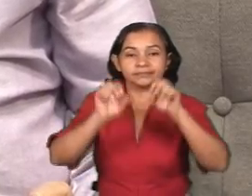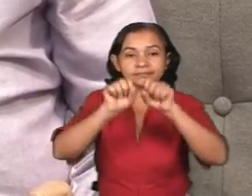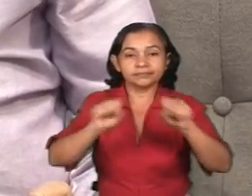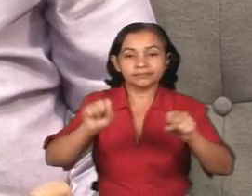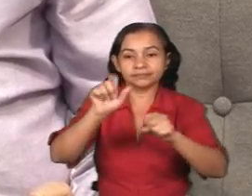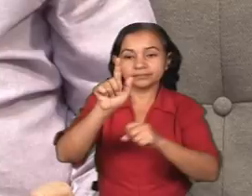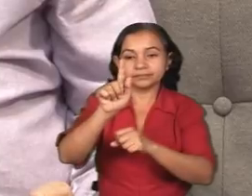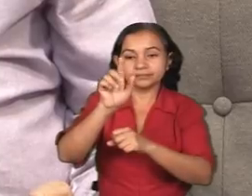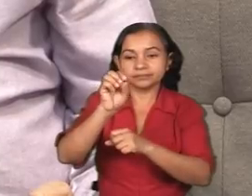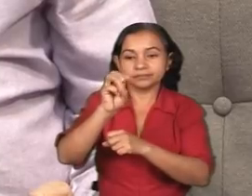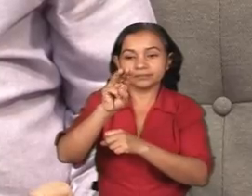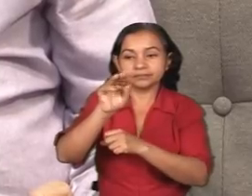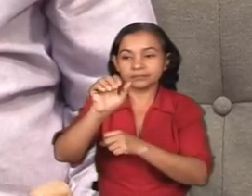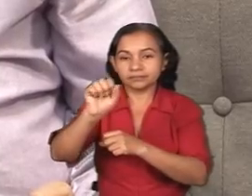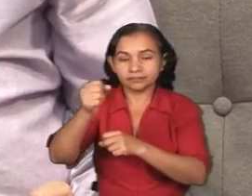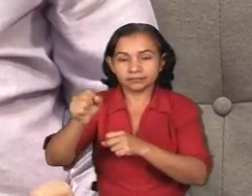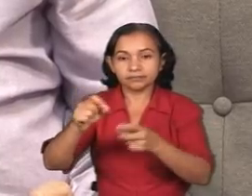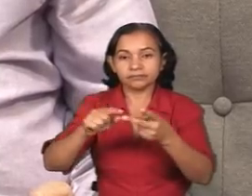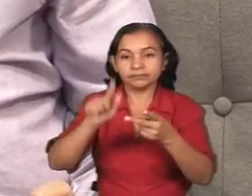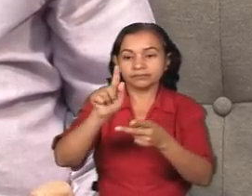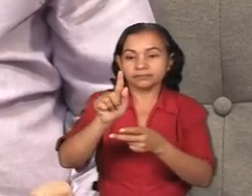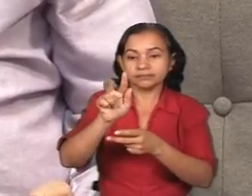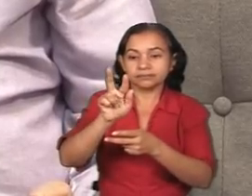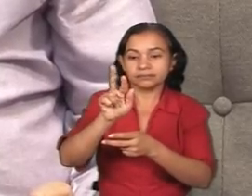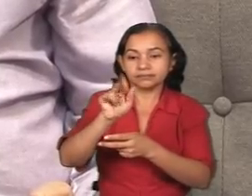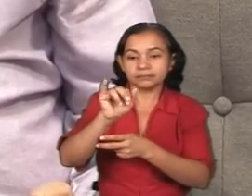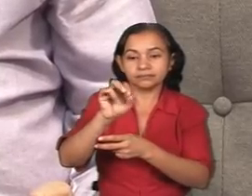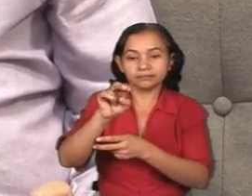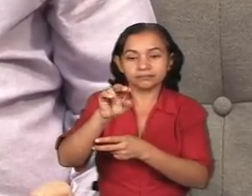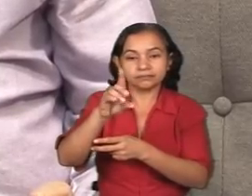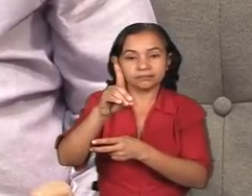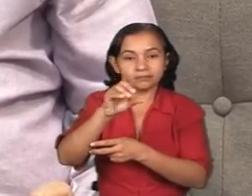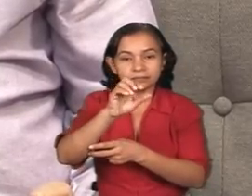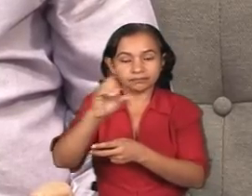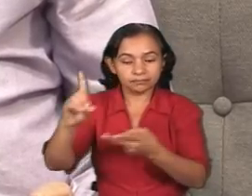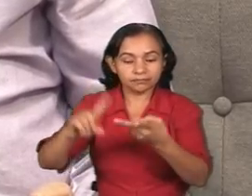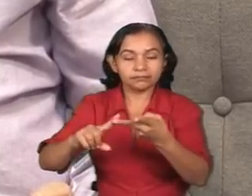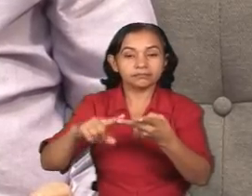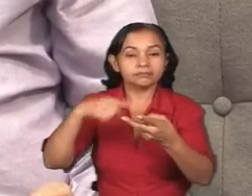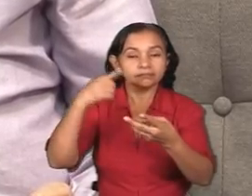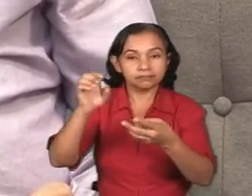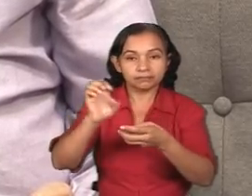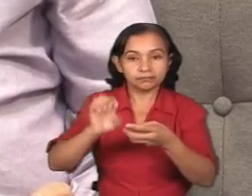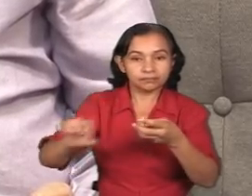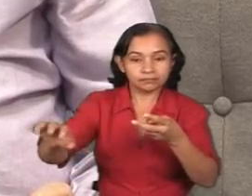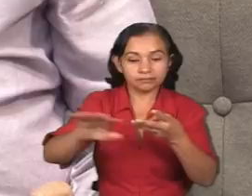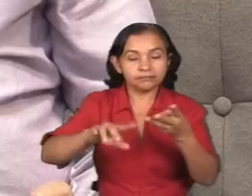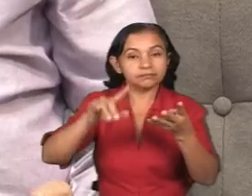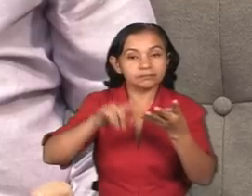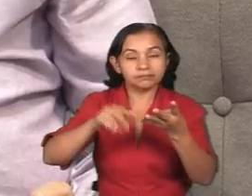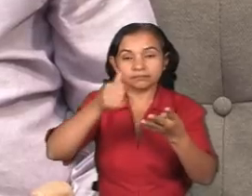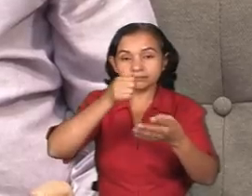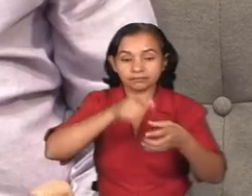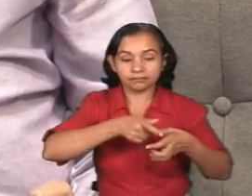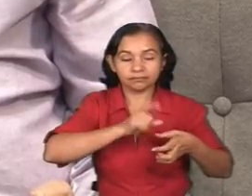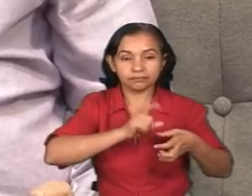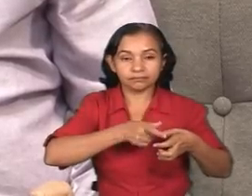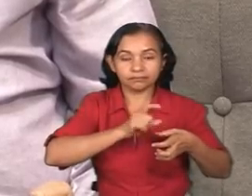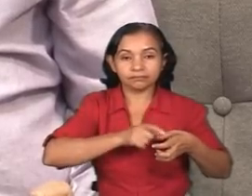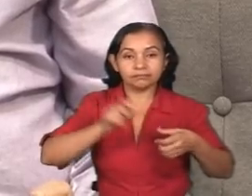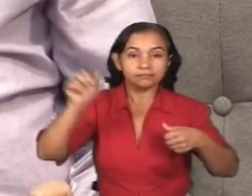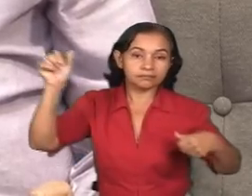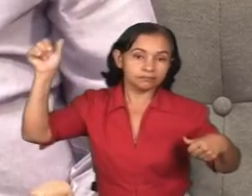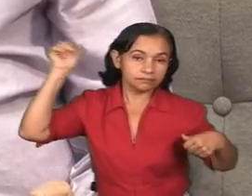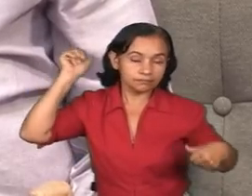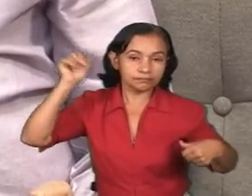En Santo Tomás, en La Trinidad, el alcantarillado sanitario de La Trinidad y el alcantarillado sanitario de Santo Tomás y Acoyapa.